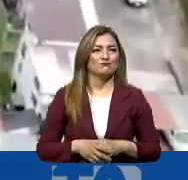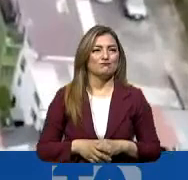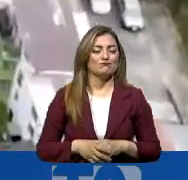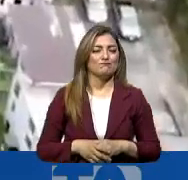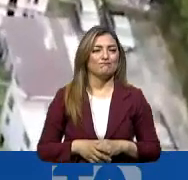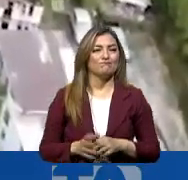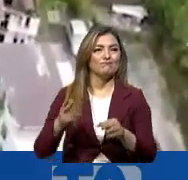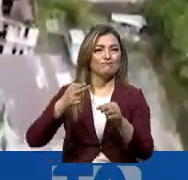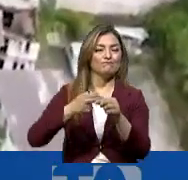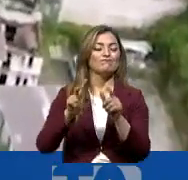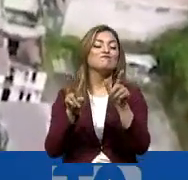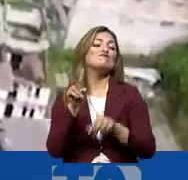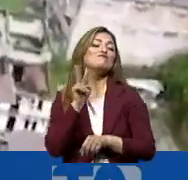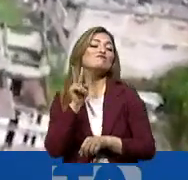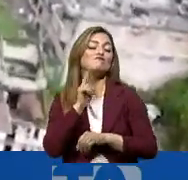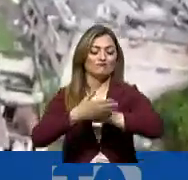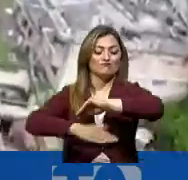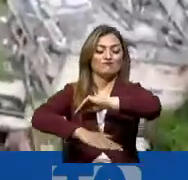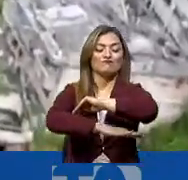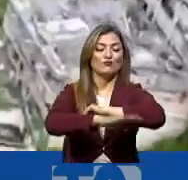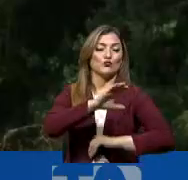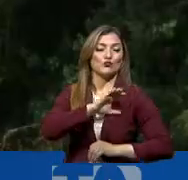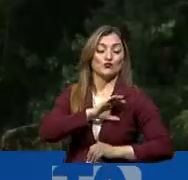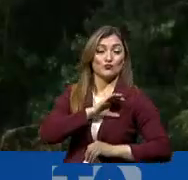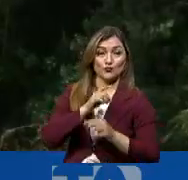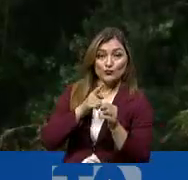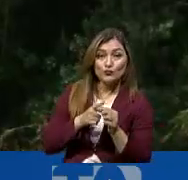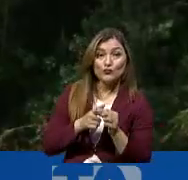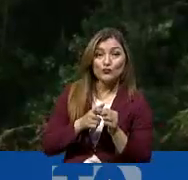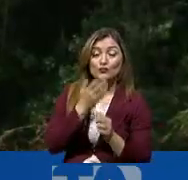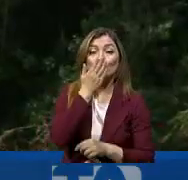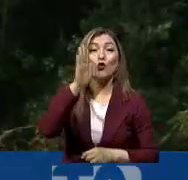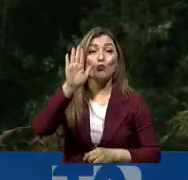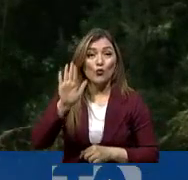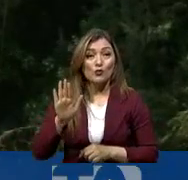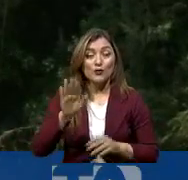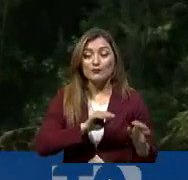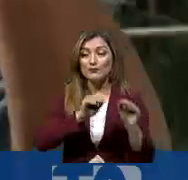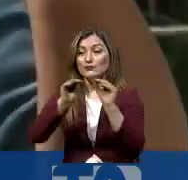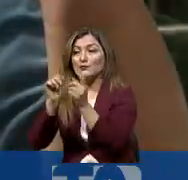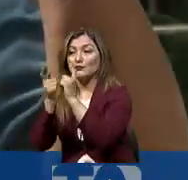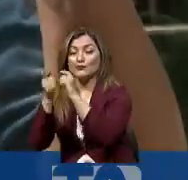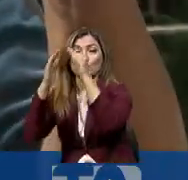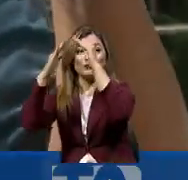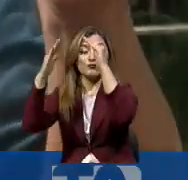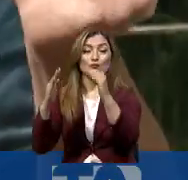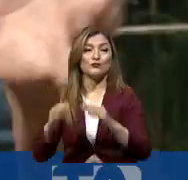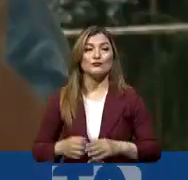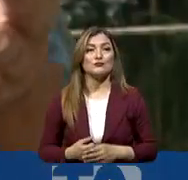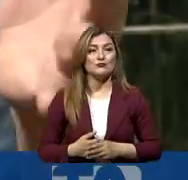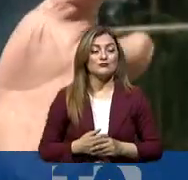que forma parte de los afectados de esta quebrada y que el municipio de quito le hizo un ofrecimiento de relocalización tampoco voy a